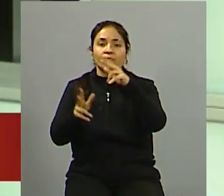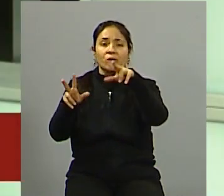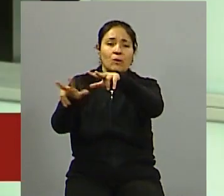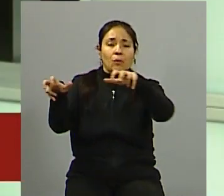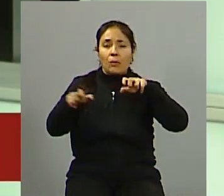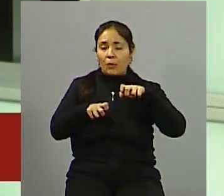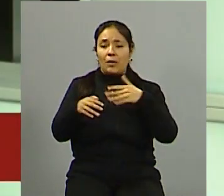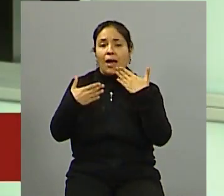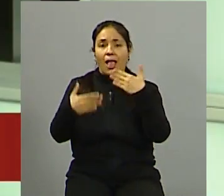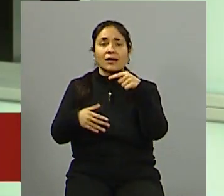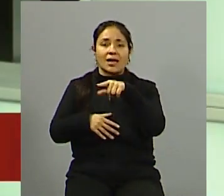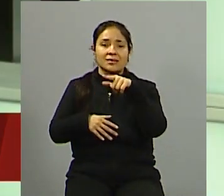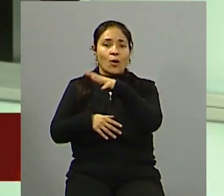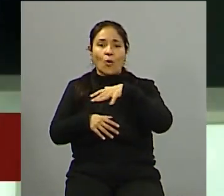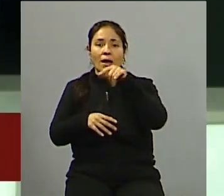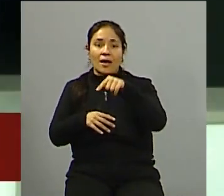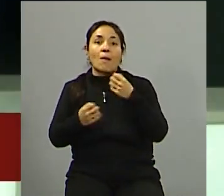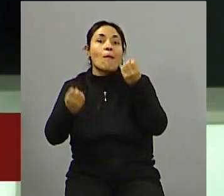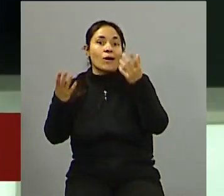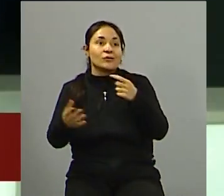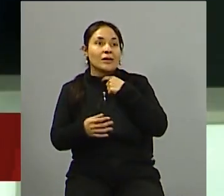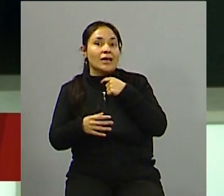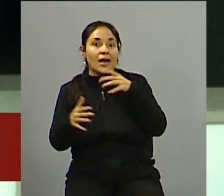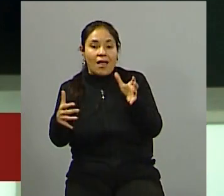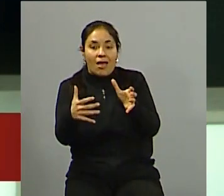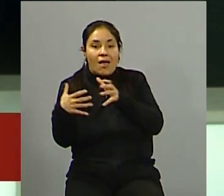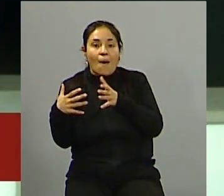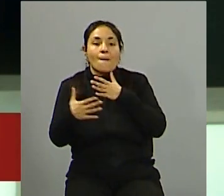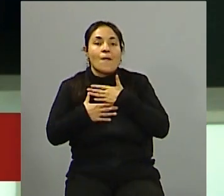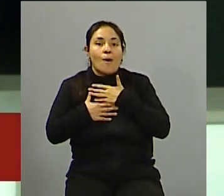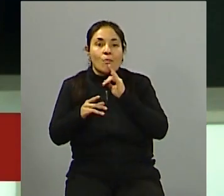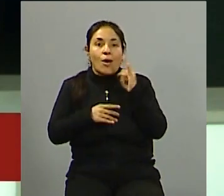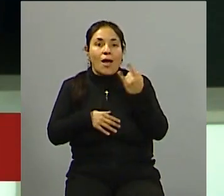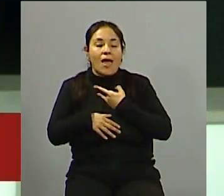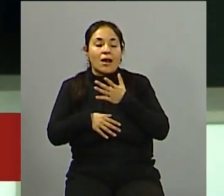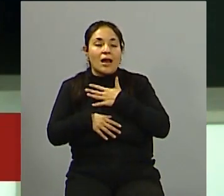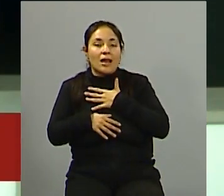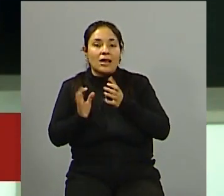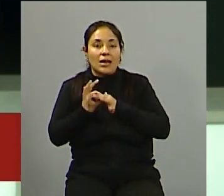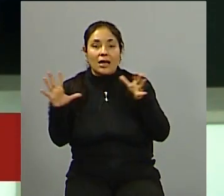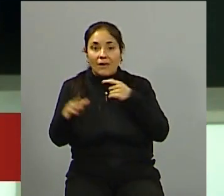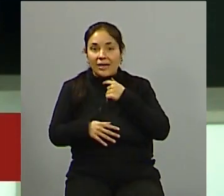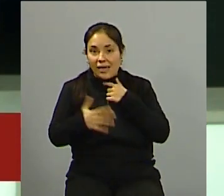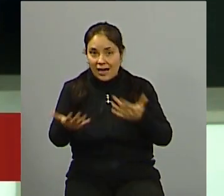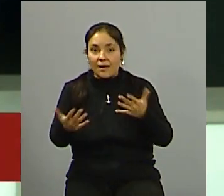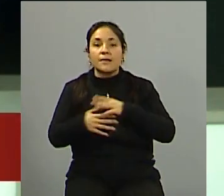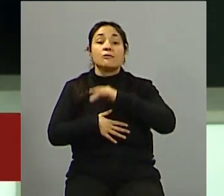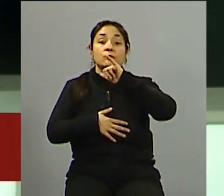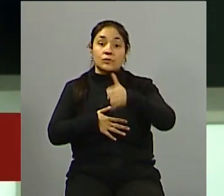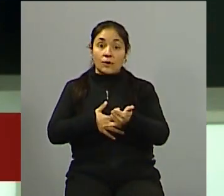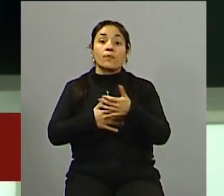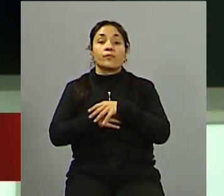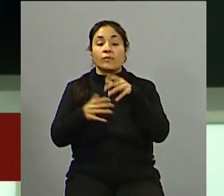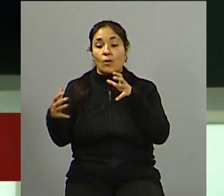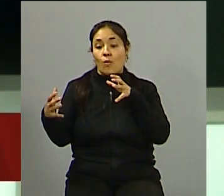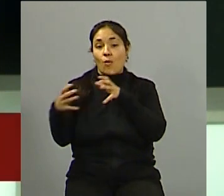que ellos quieran esa mayor autonomía. Exactamente. Y como que ellos en muchos sentidos, gran parte de los